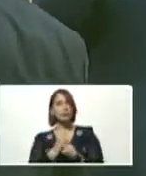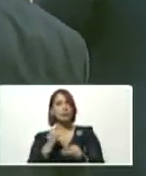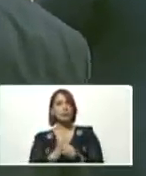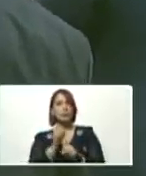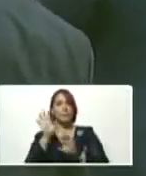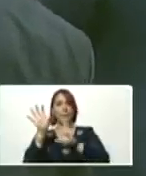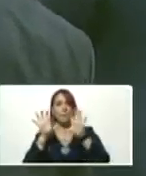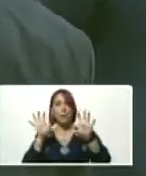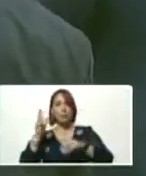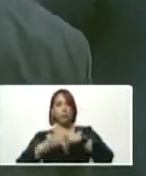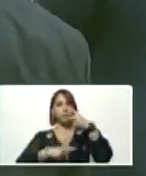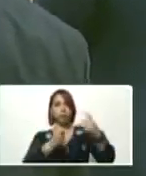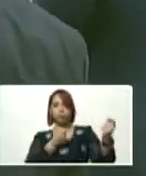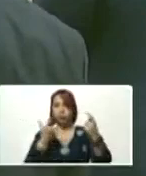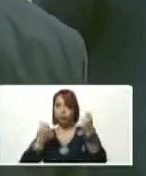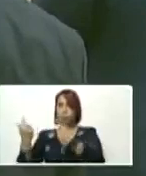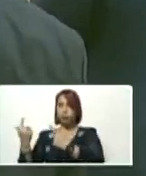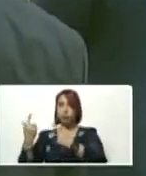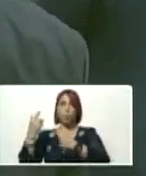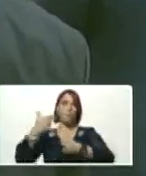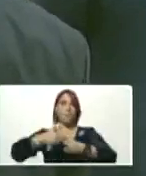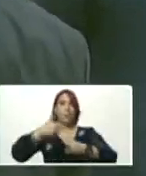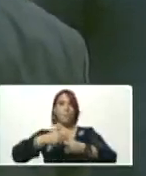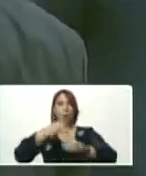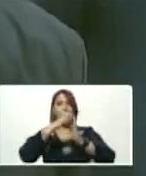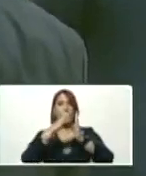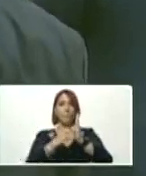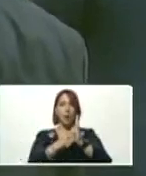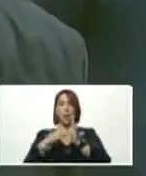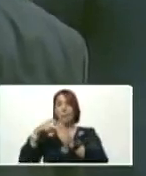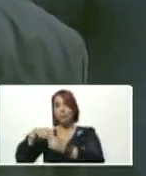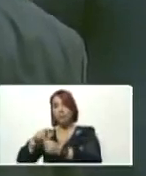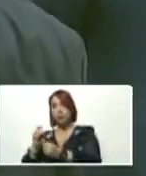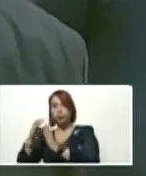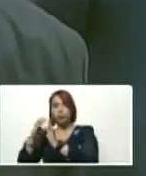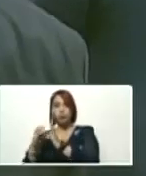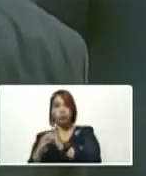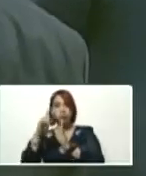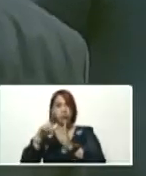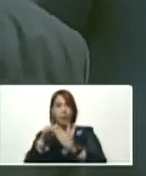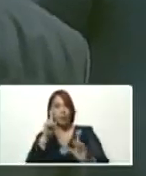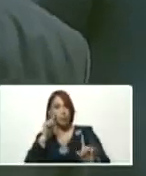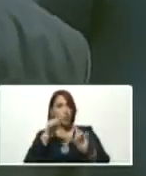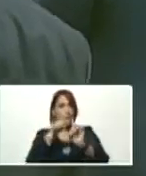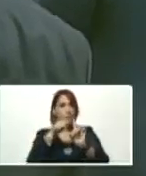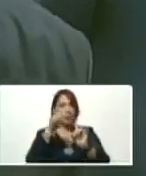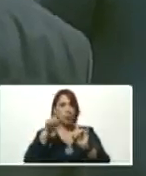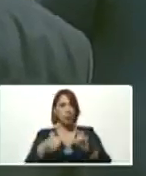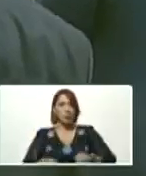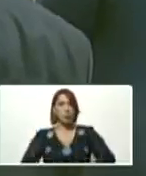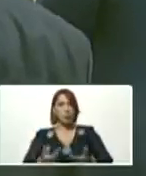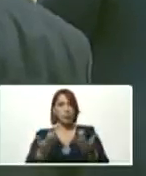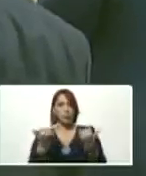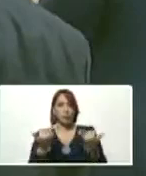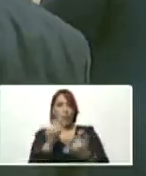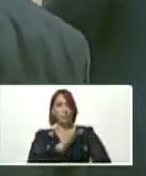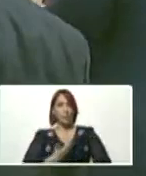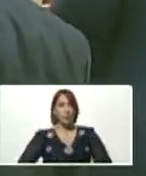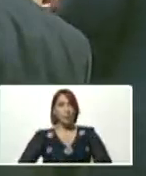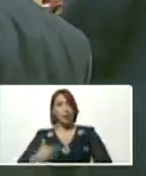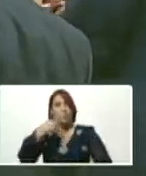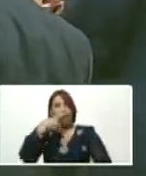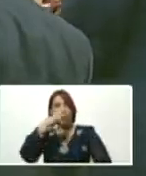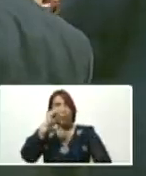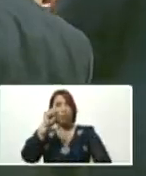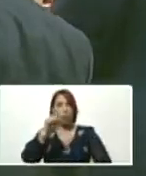países productores de petróleo OPEP y no OPEP, también como parte de lo que se viene dando. El presidente Nicolás Maduro